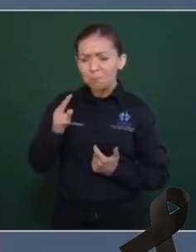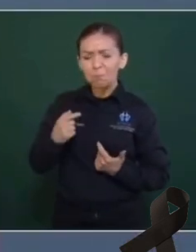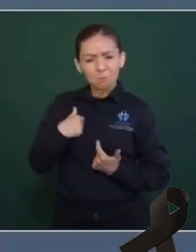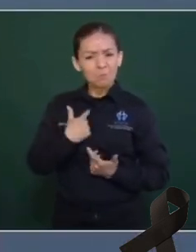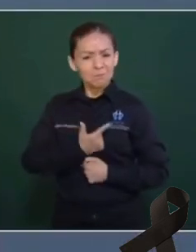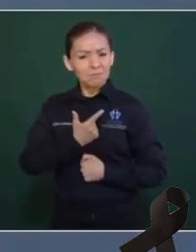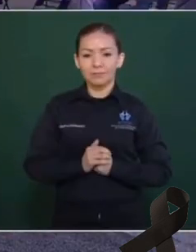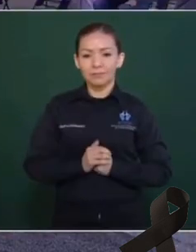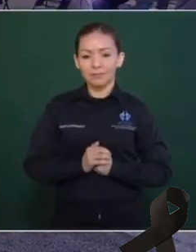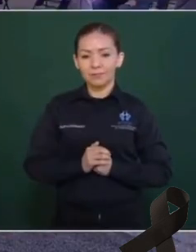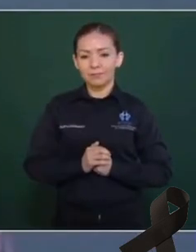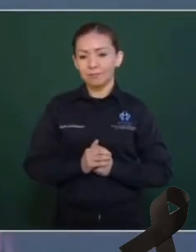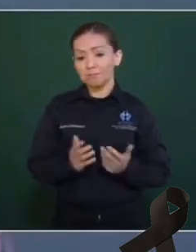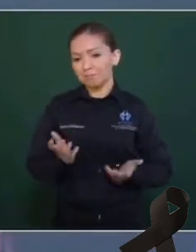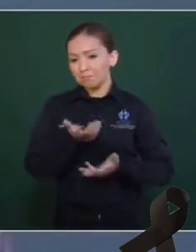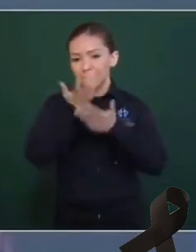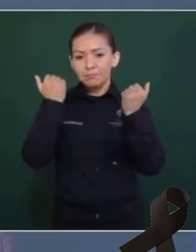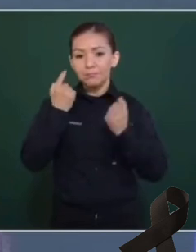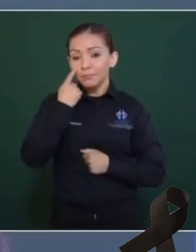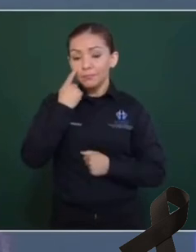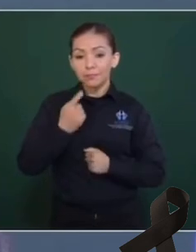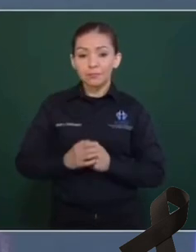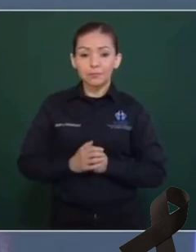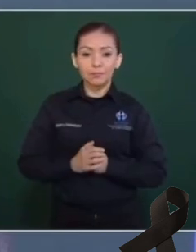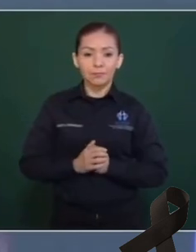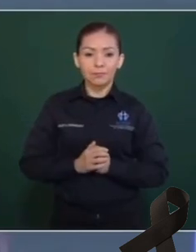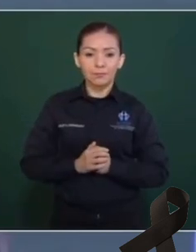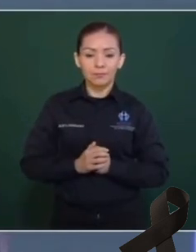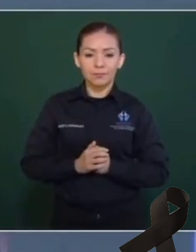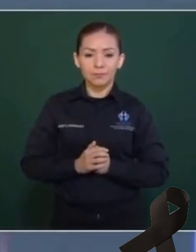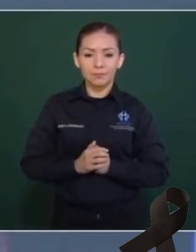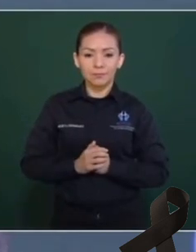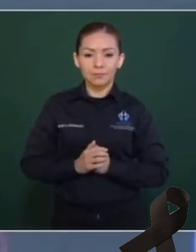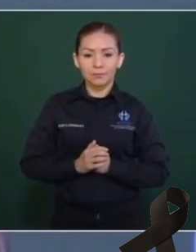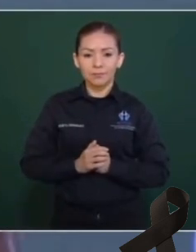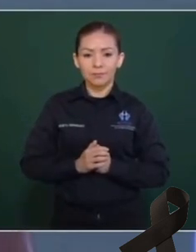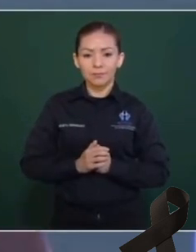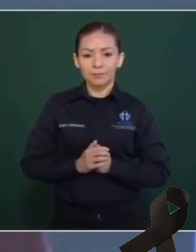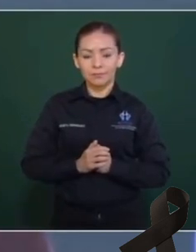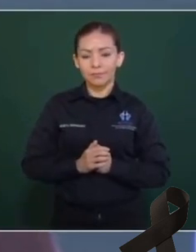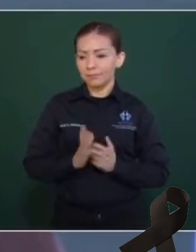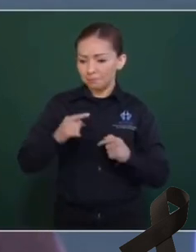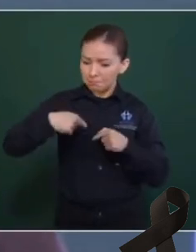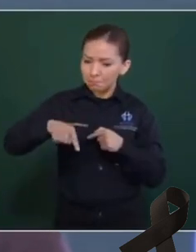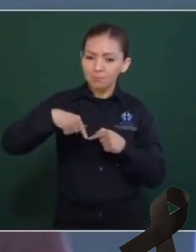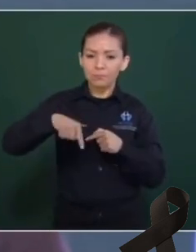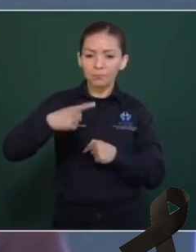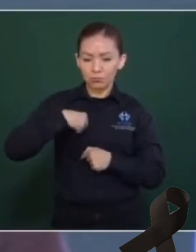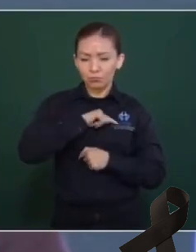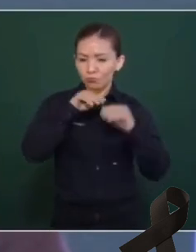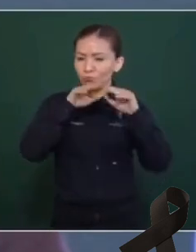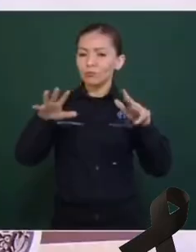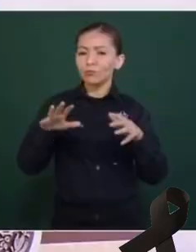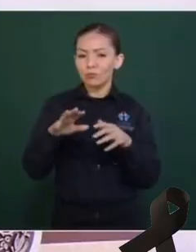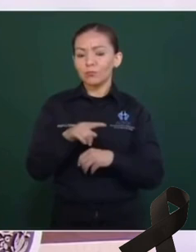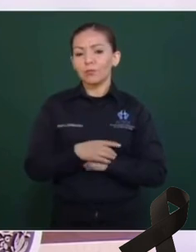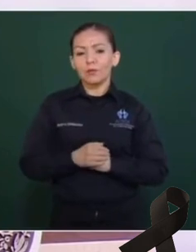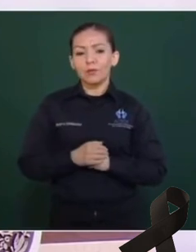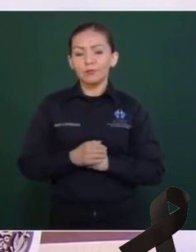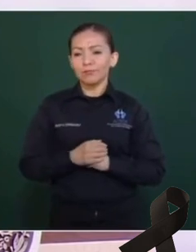bastante miren vamos a dar a conocer dentro de poco la incorporación al servicio